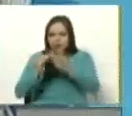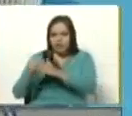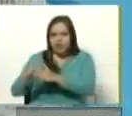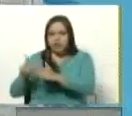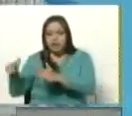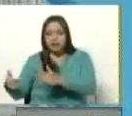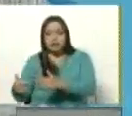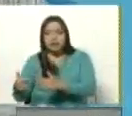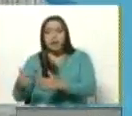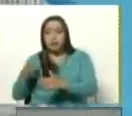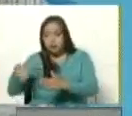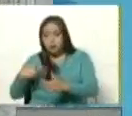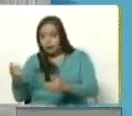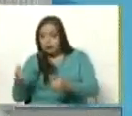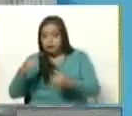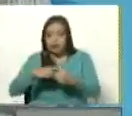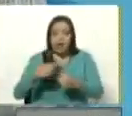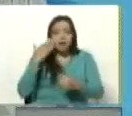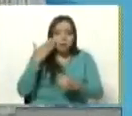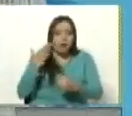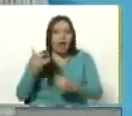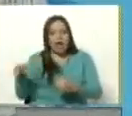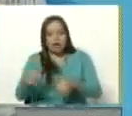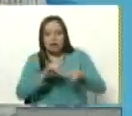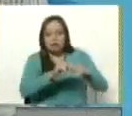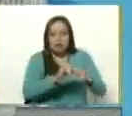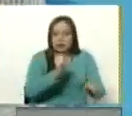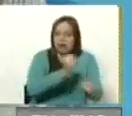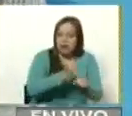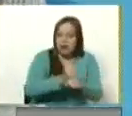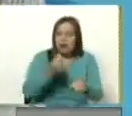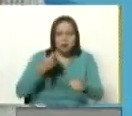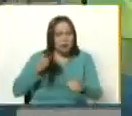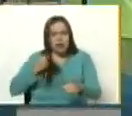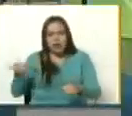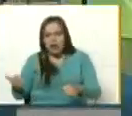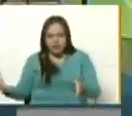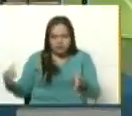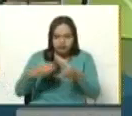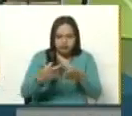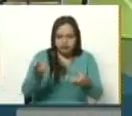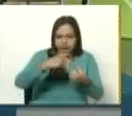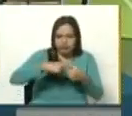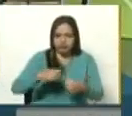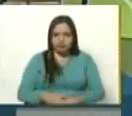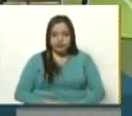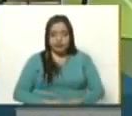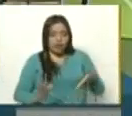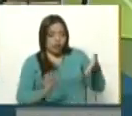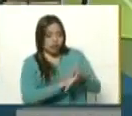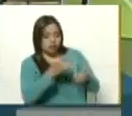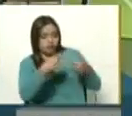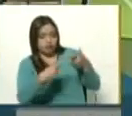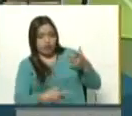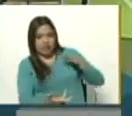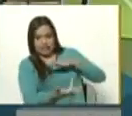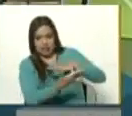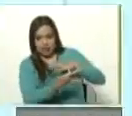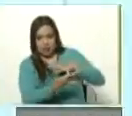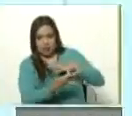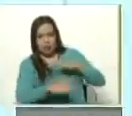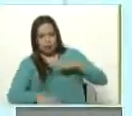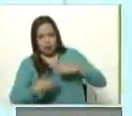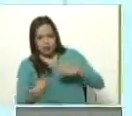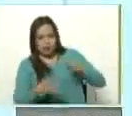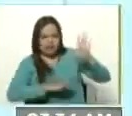el ama de casa hasta el albañil, hasta el trabajador. Ahora, el equipamiento tecnológico para poder lograr, además,